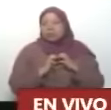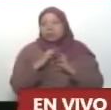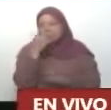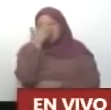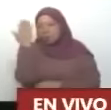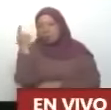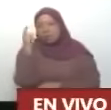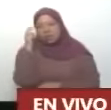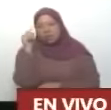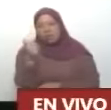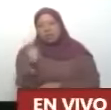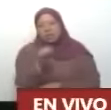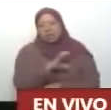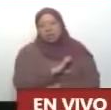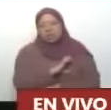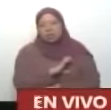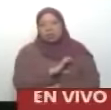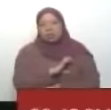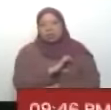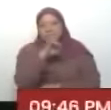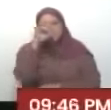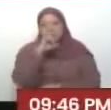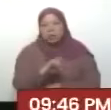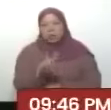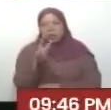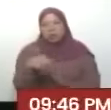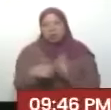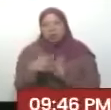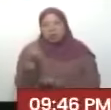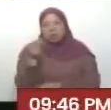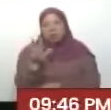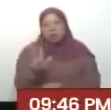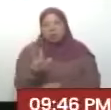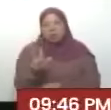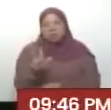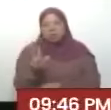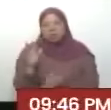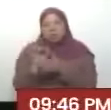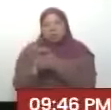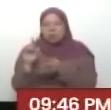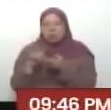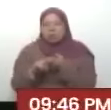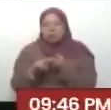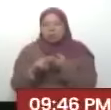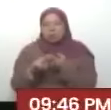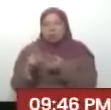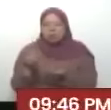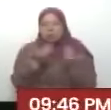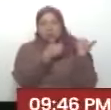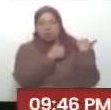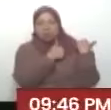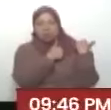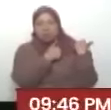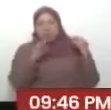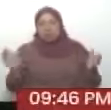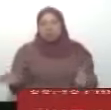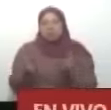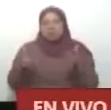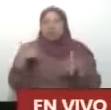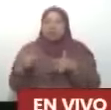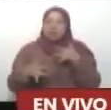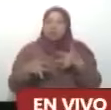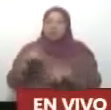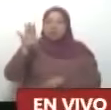Inolvidable aquel 10 de enero del año 2013, cuando Winston fue el encargado de animar el acto